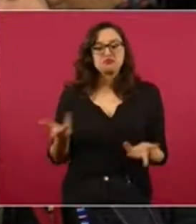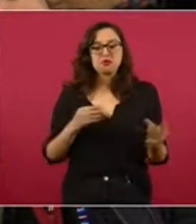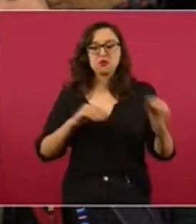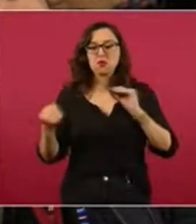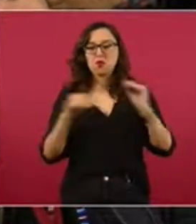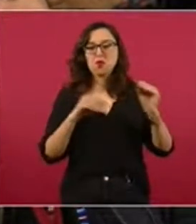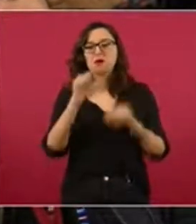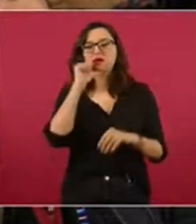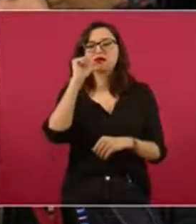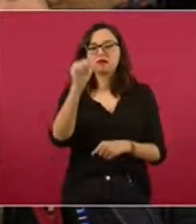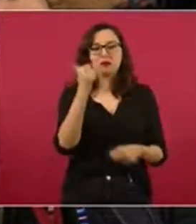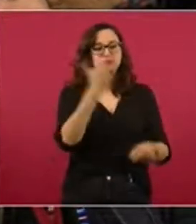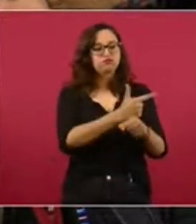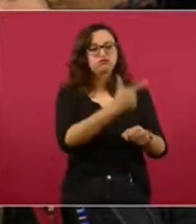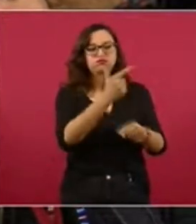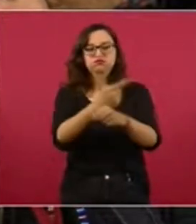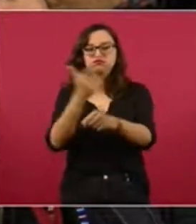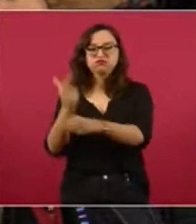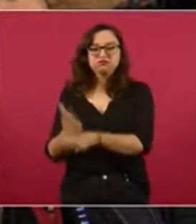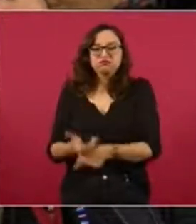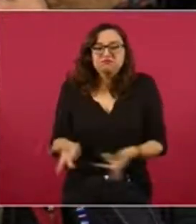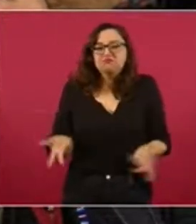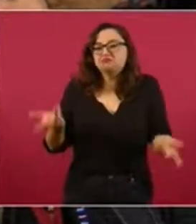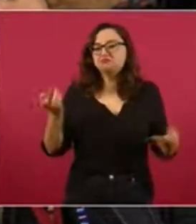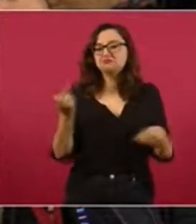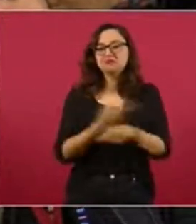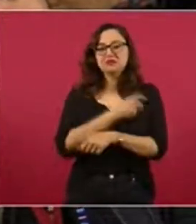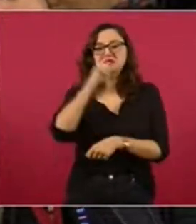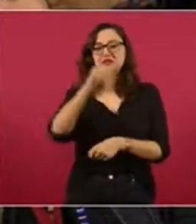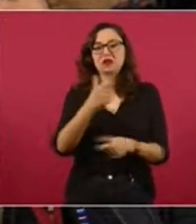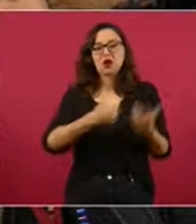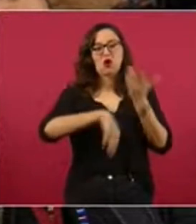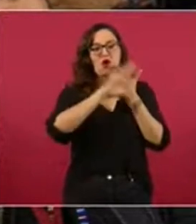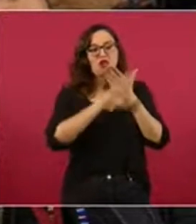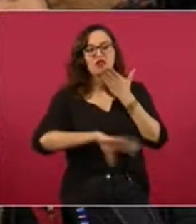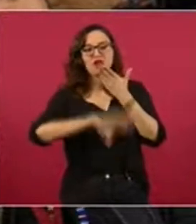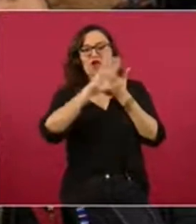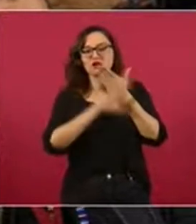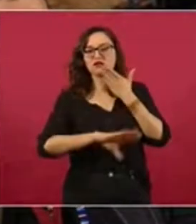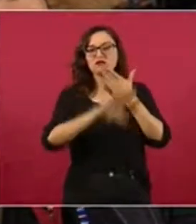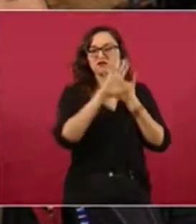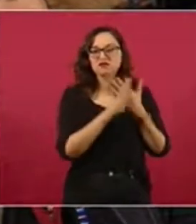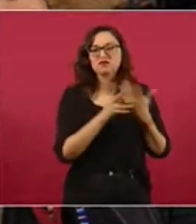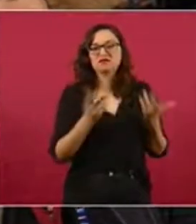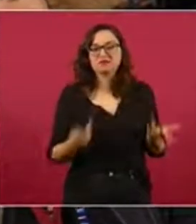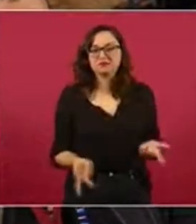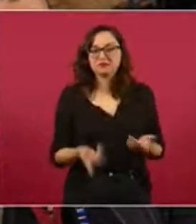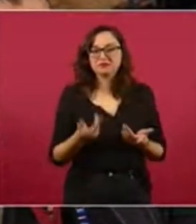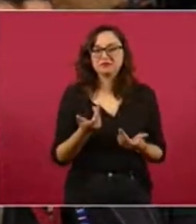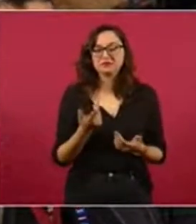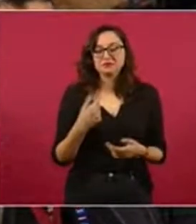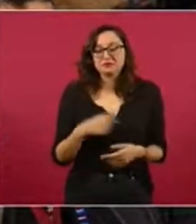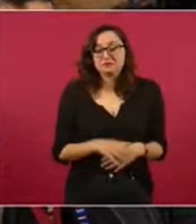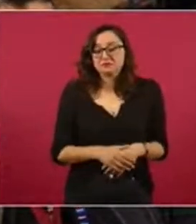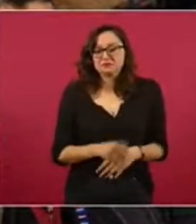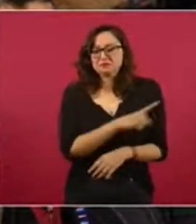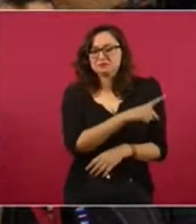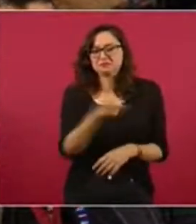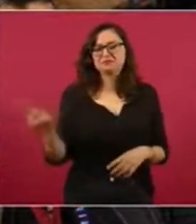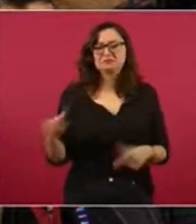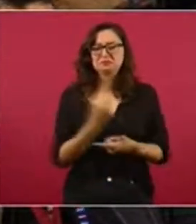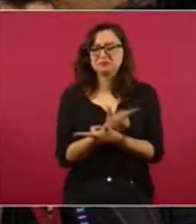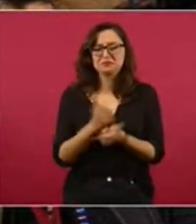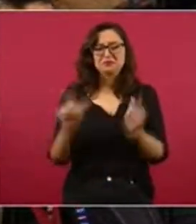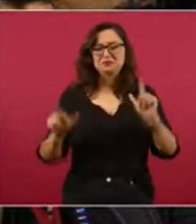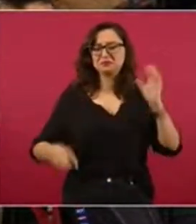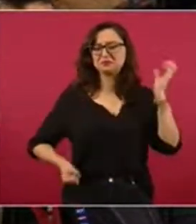esto y estas personas que me han estado, bueno, que me están acosando, que me han estado amenazando, pues todas sigan con sus